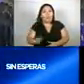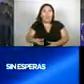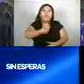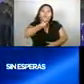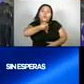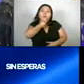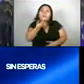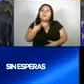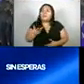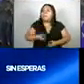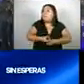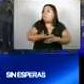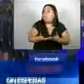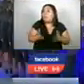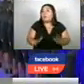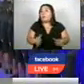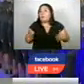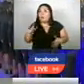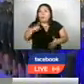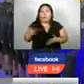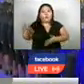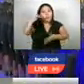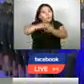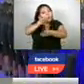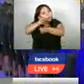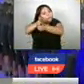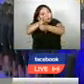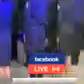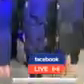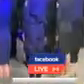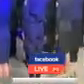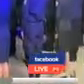información que tenía para compartir con ustedes con estos retornos a señal.